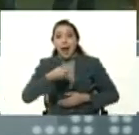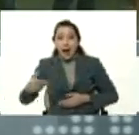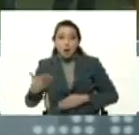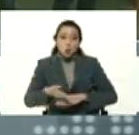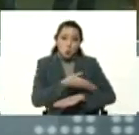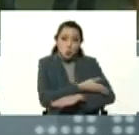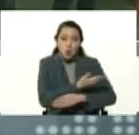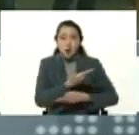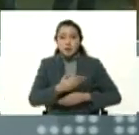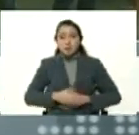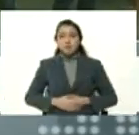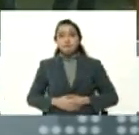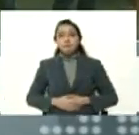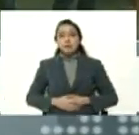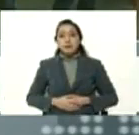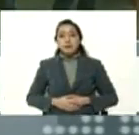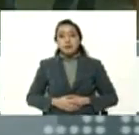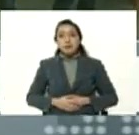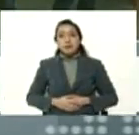maíz.